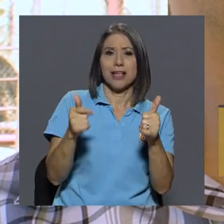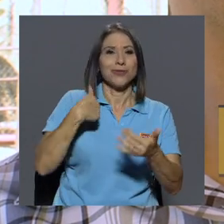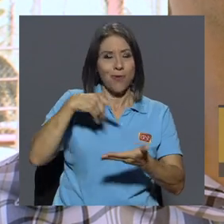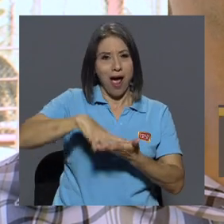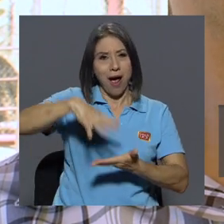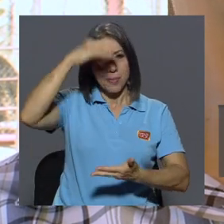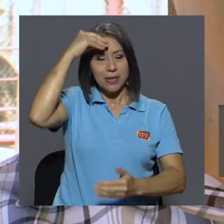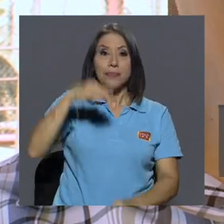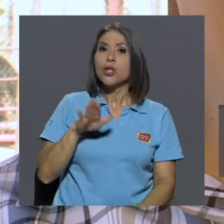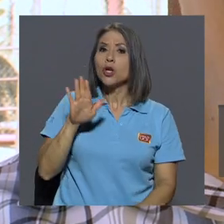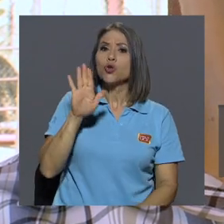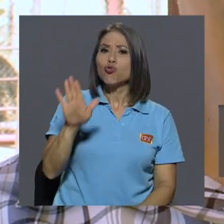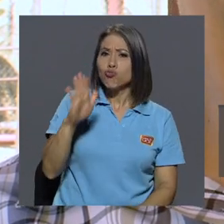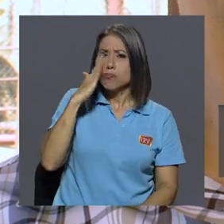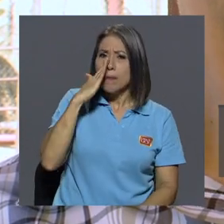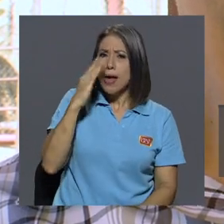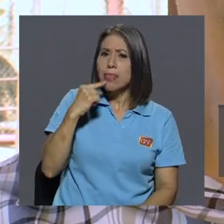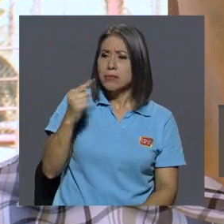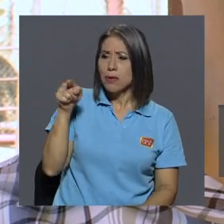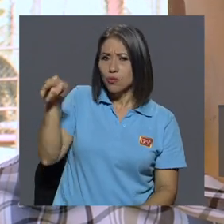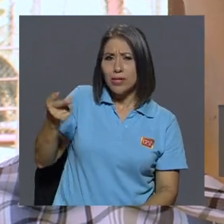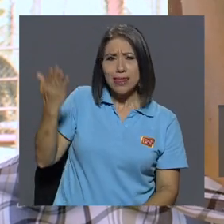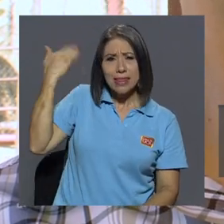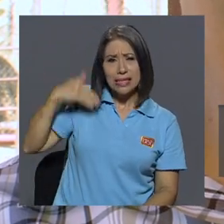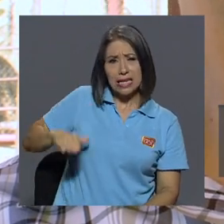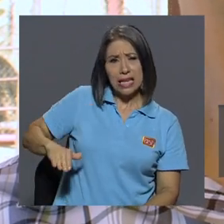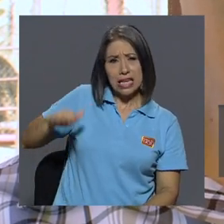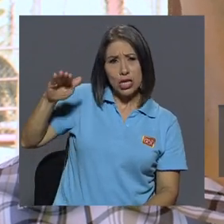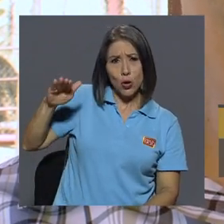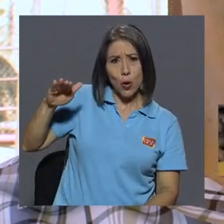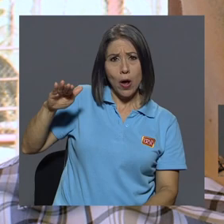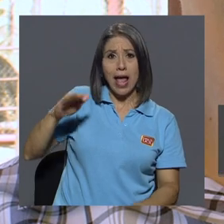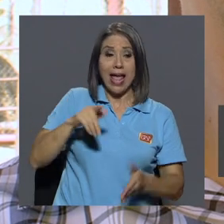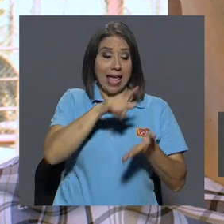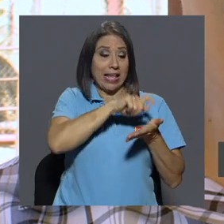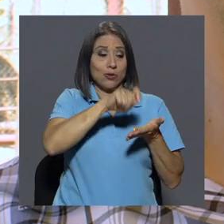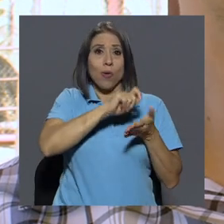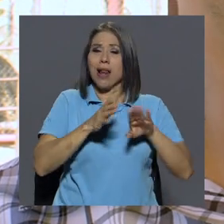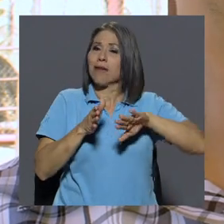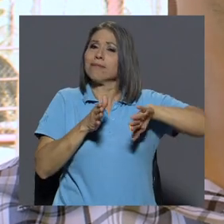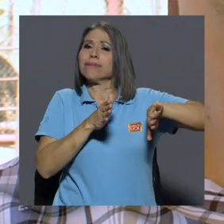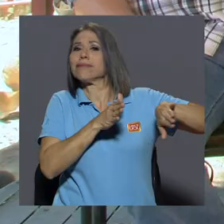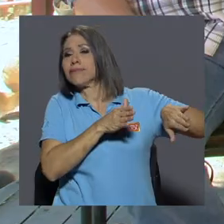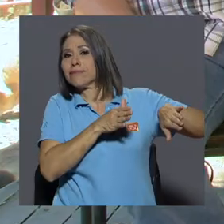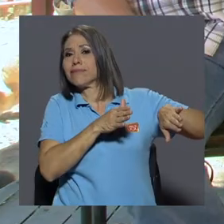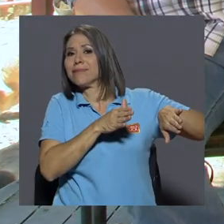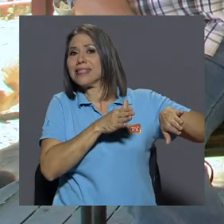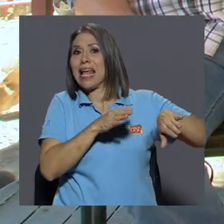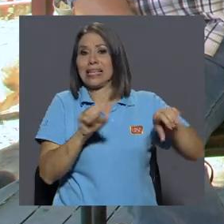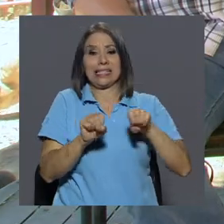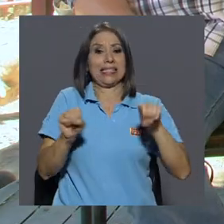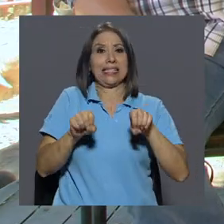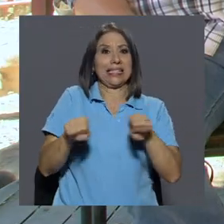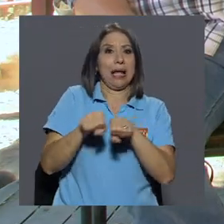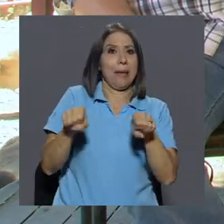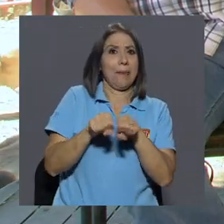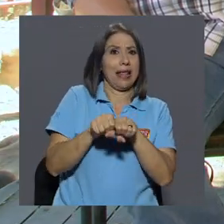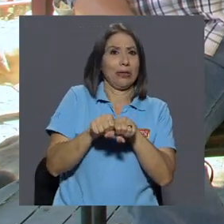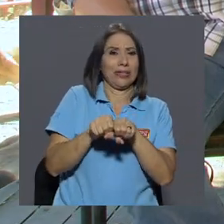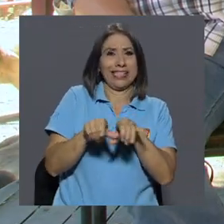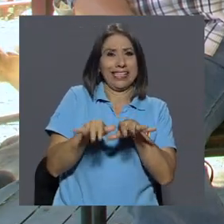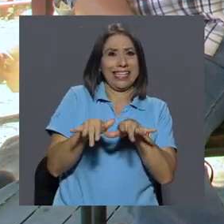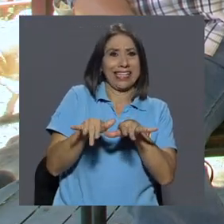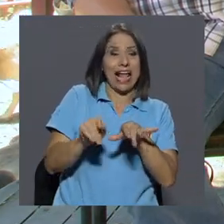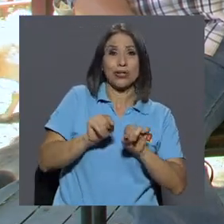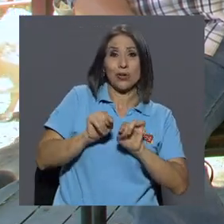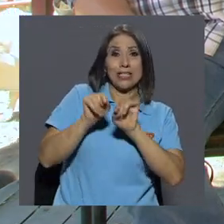que usted desde muy niño dejaba la escuela y se iba descalzo a montar terneros.